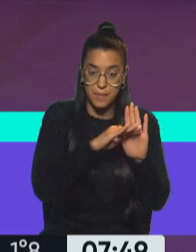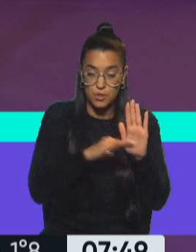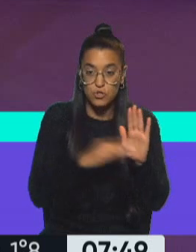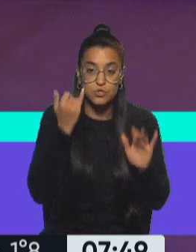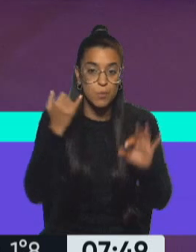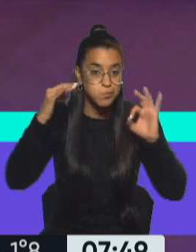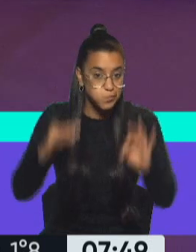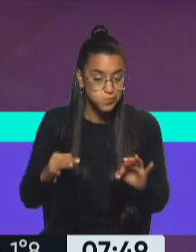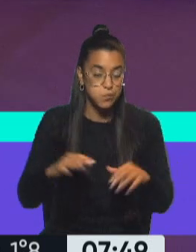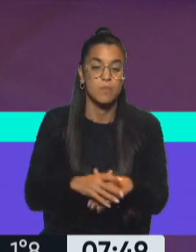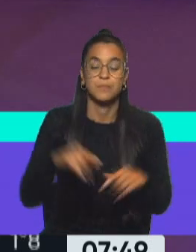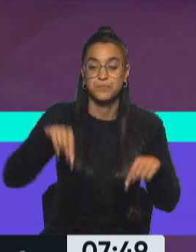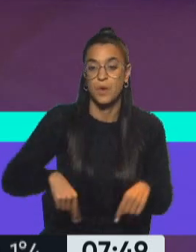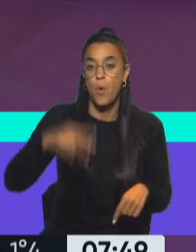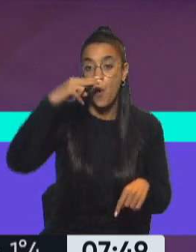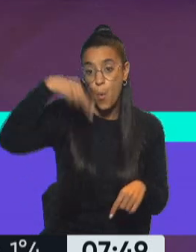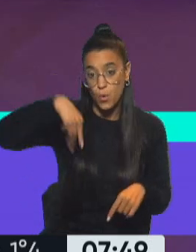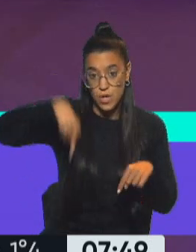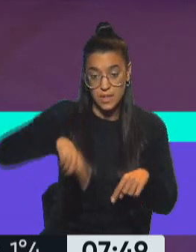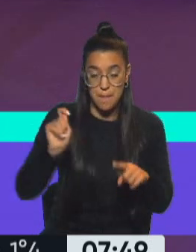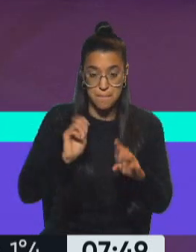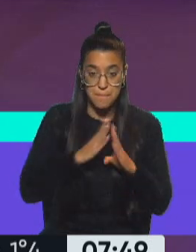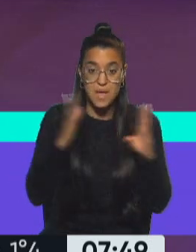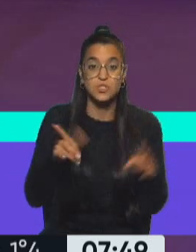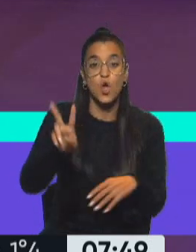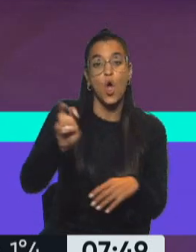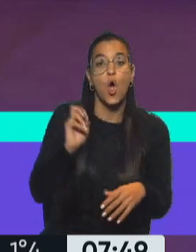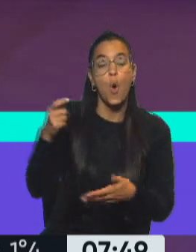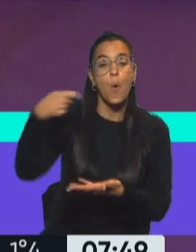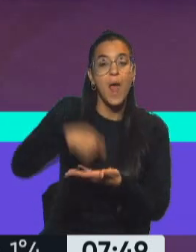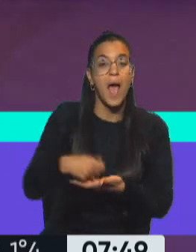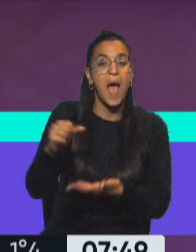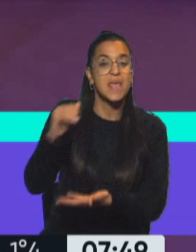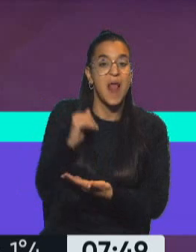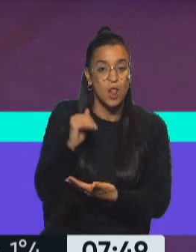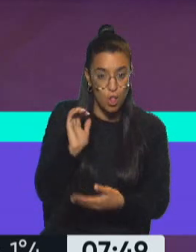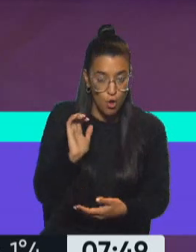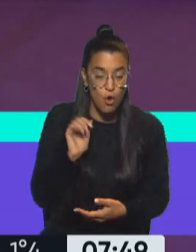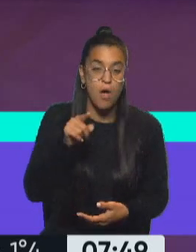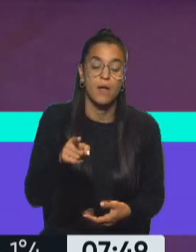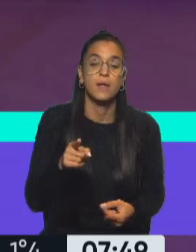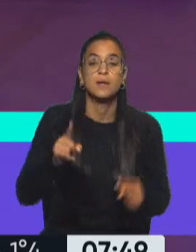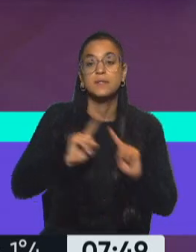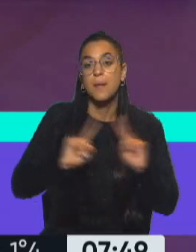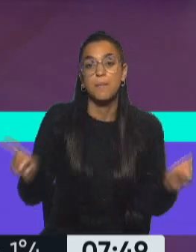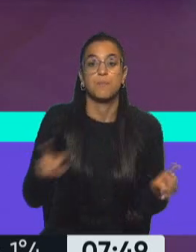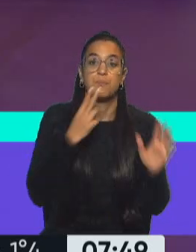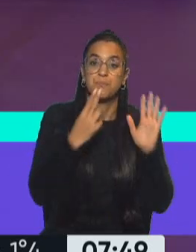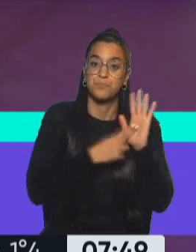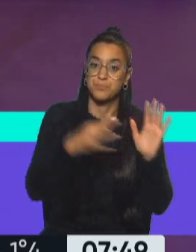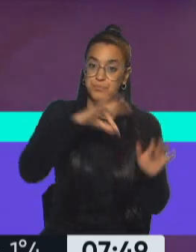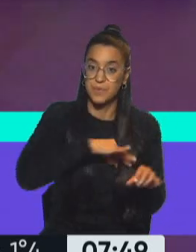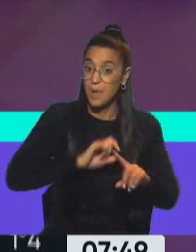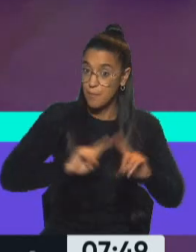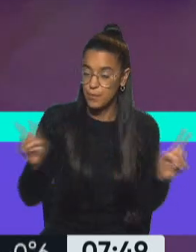listo. Y inclusive ahora, en junio, este mes, se cobra el aguinaldo y ahí tampoco va a regir el impuesto a las ganancias.